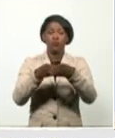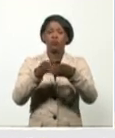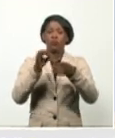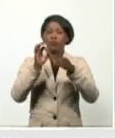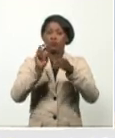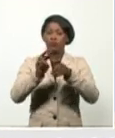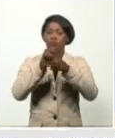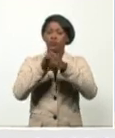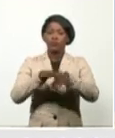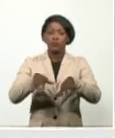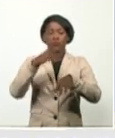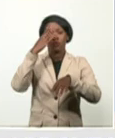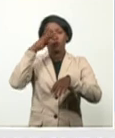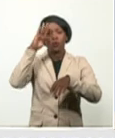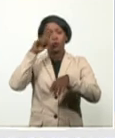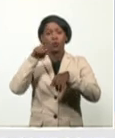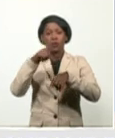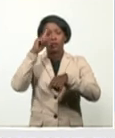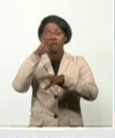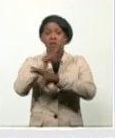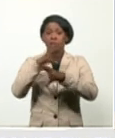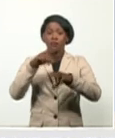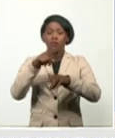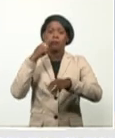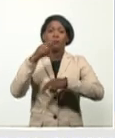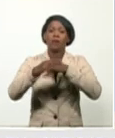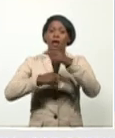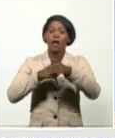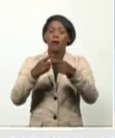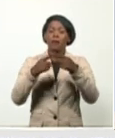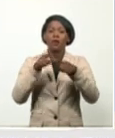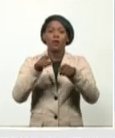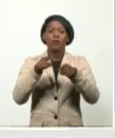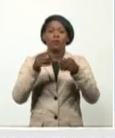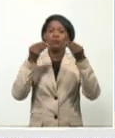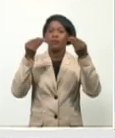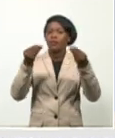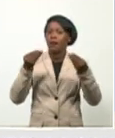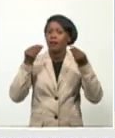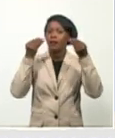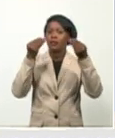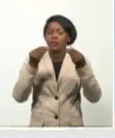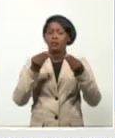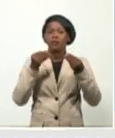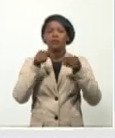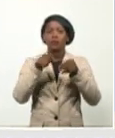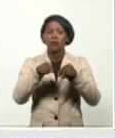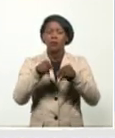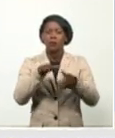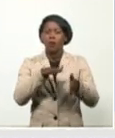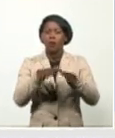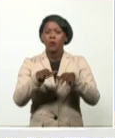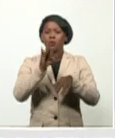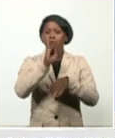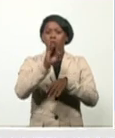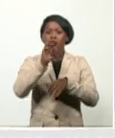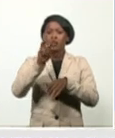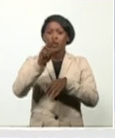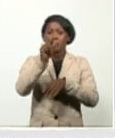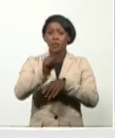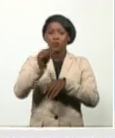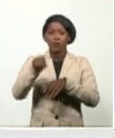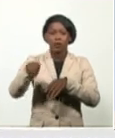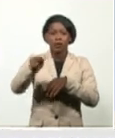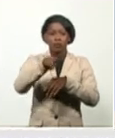país y que se basa en el análisis que se hizo con 73 pacientes locales. O